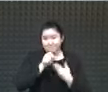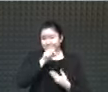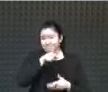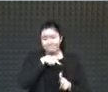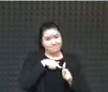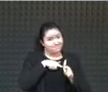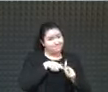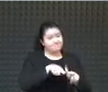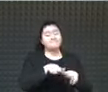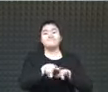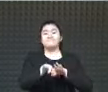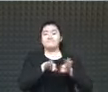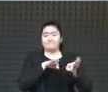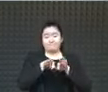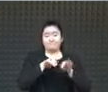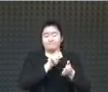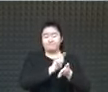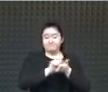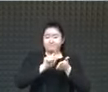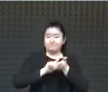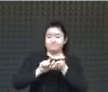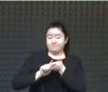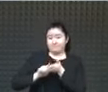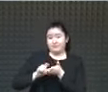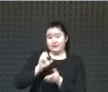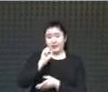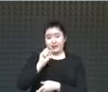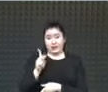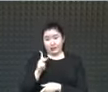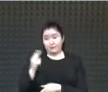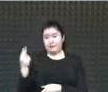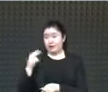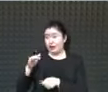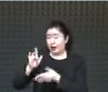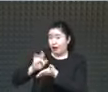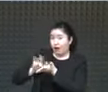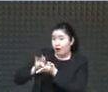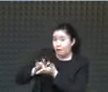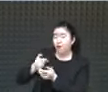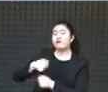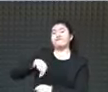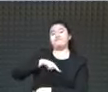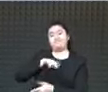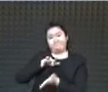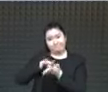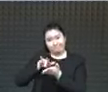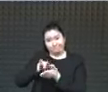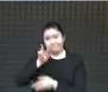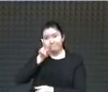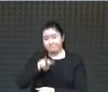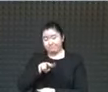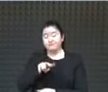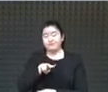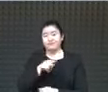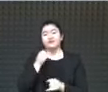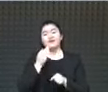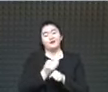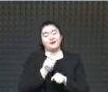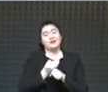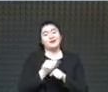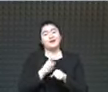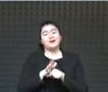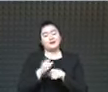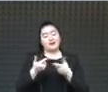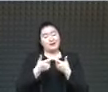que requieran pues más apoyo la Secretaría de Educación Pública, pues ahí estaremos para hacerlo y también pues en estas jornadas colectivas